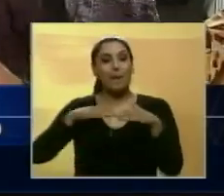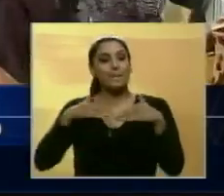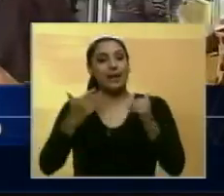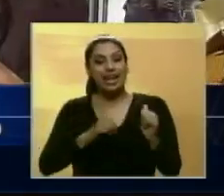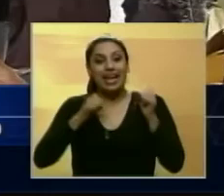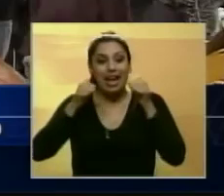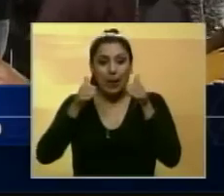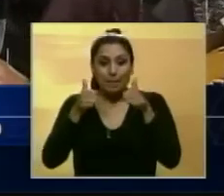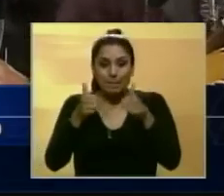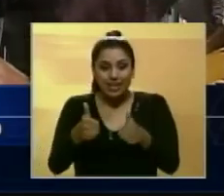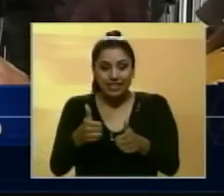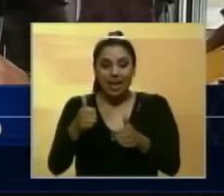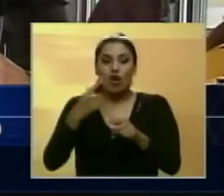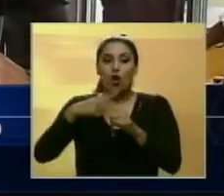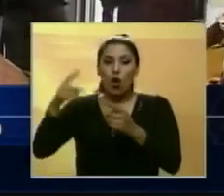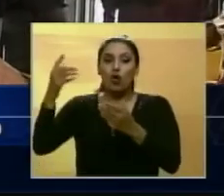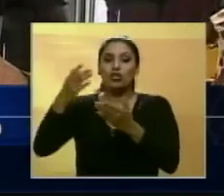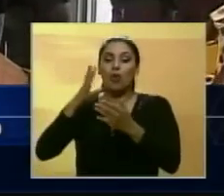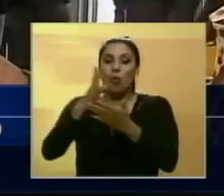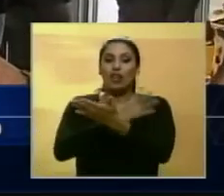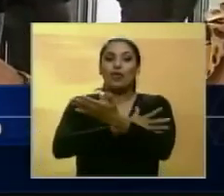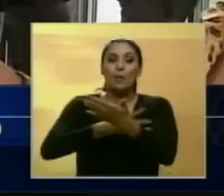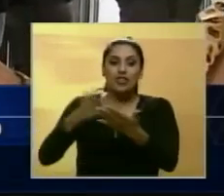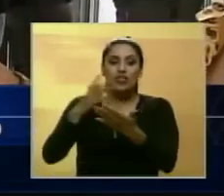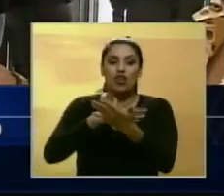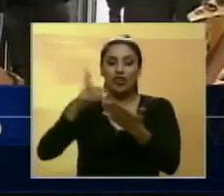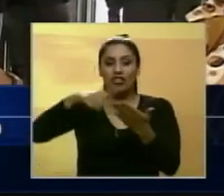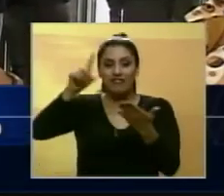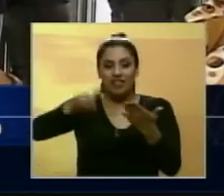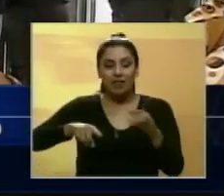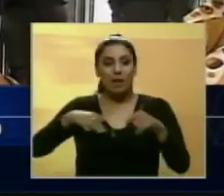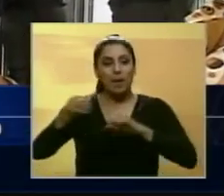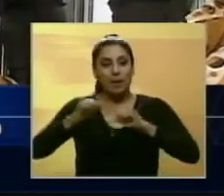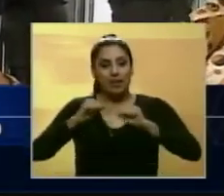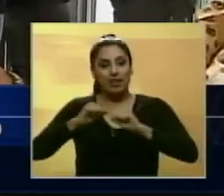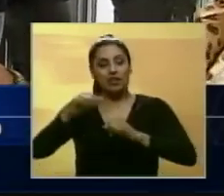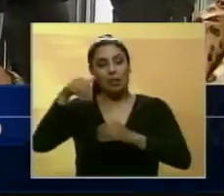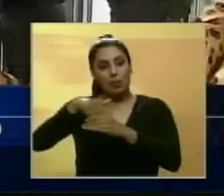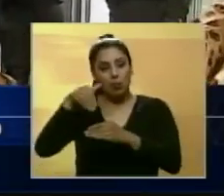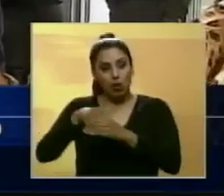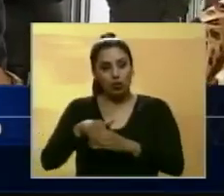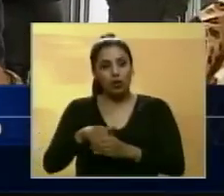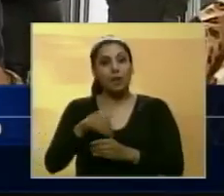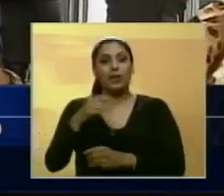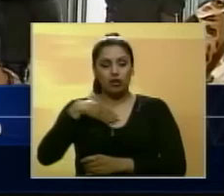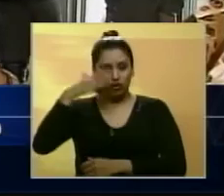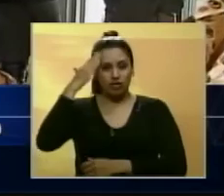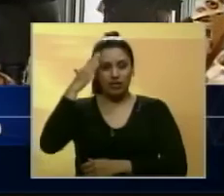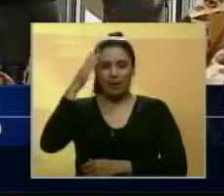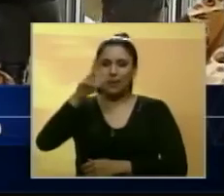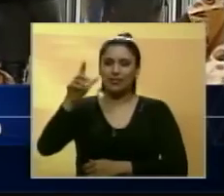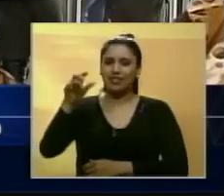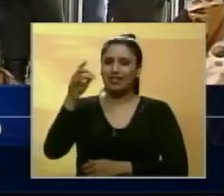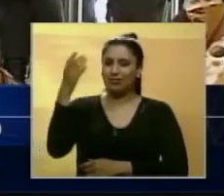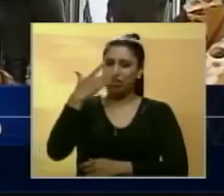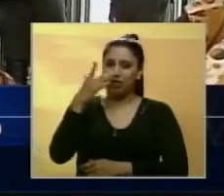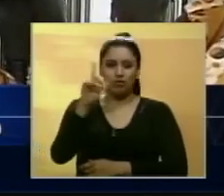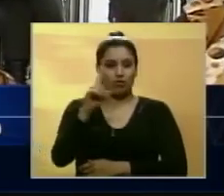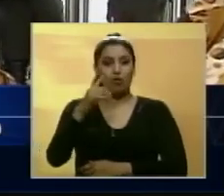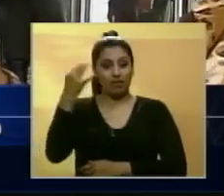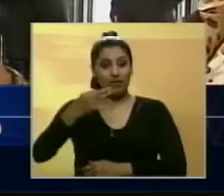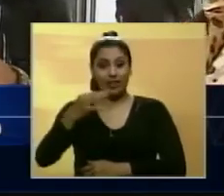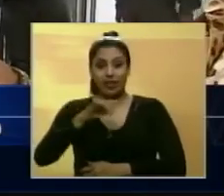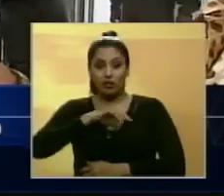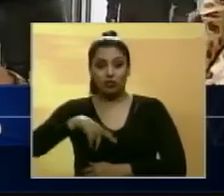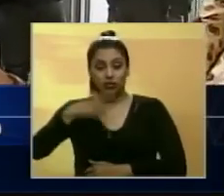poder empezar a recabar los 4 millones de firmas que hacen falta para convocar el referéndum revocatorio. Sé que parece un chiste, no lo es. Aquí